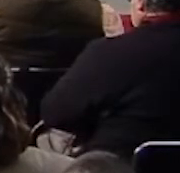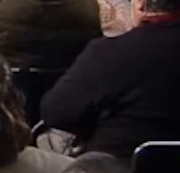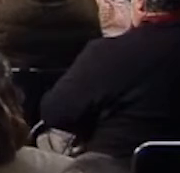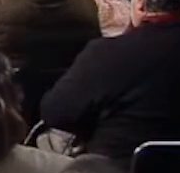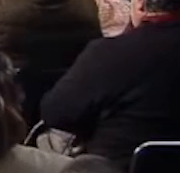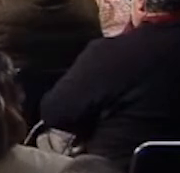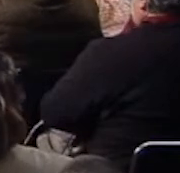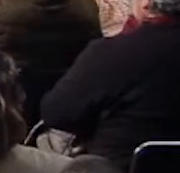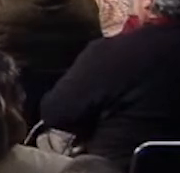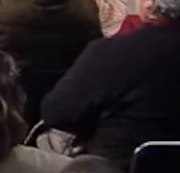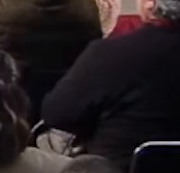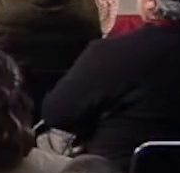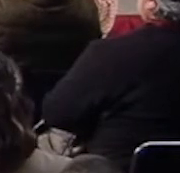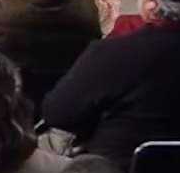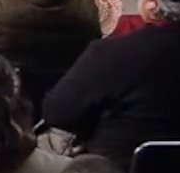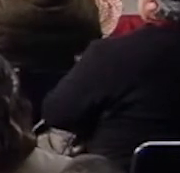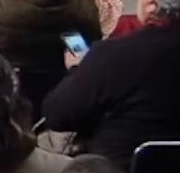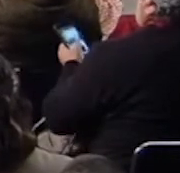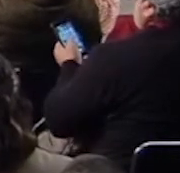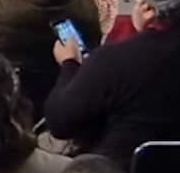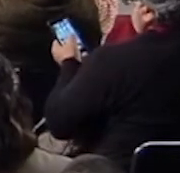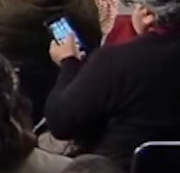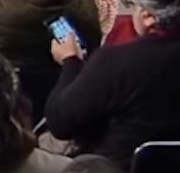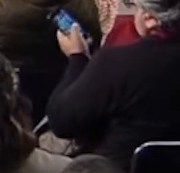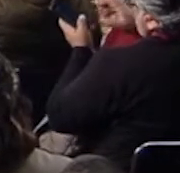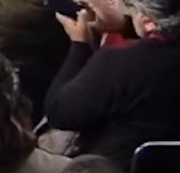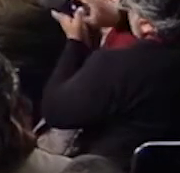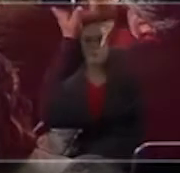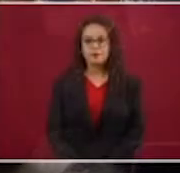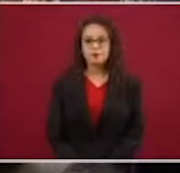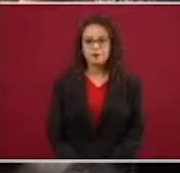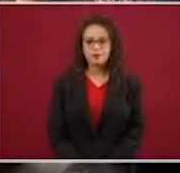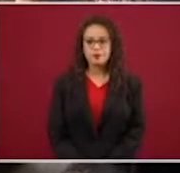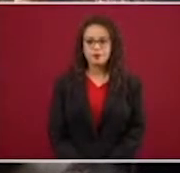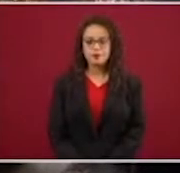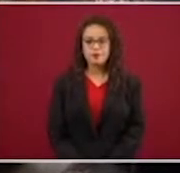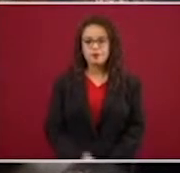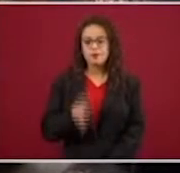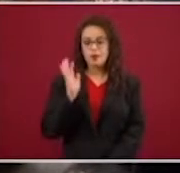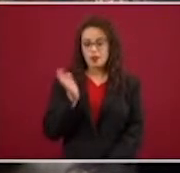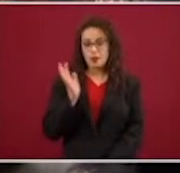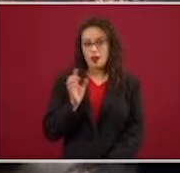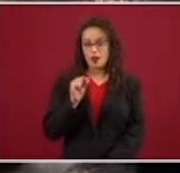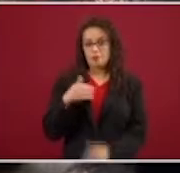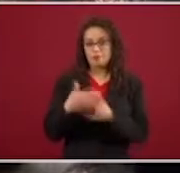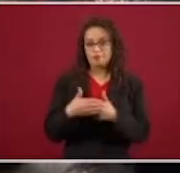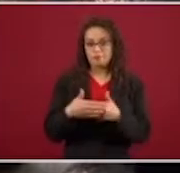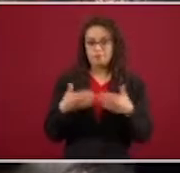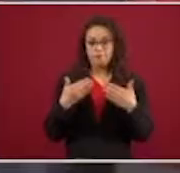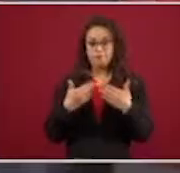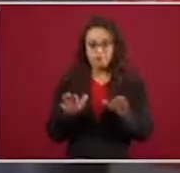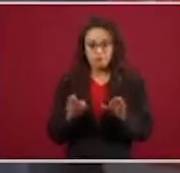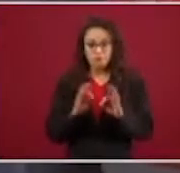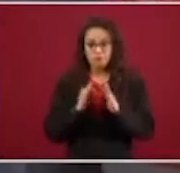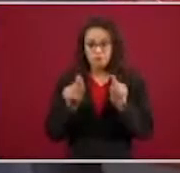pueden llegar a estos consensos. Estamos también ya por habilitar un mecanismo mucho más ágil